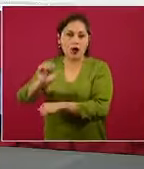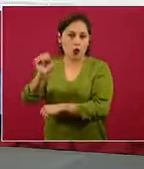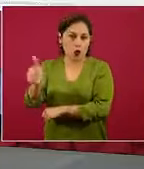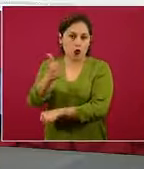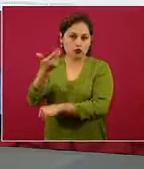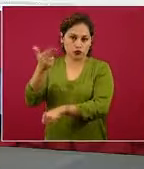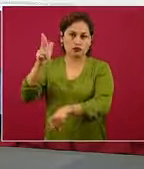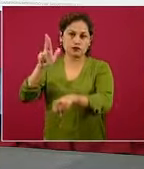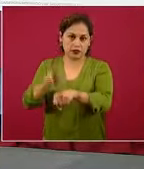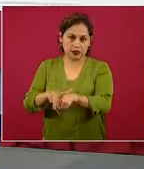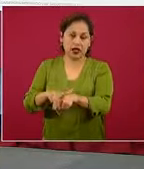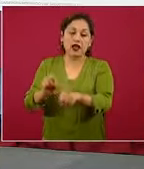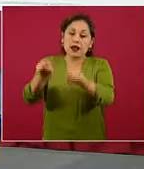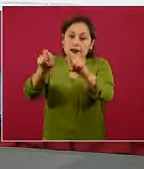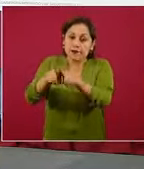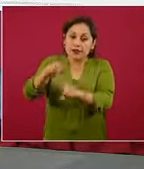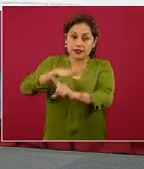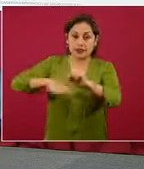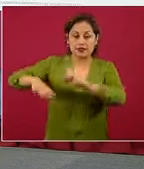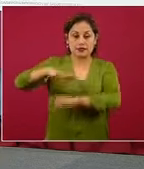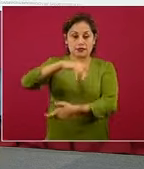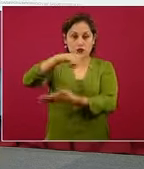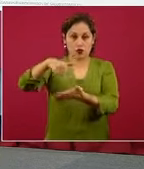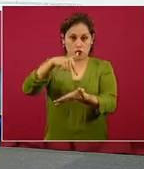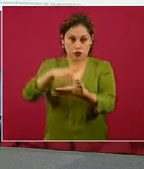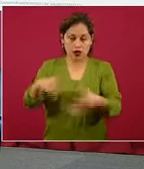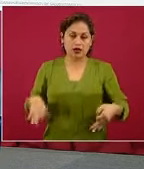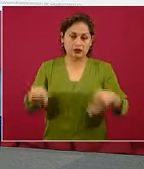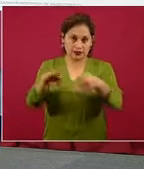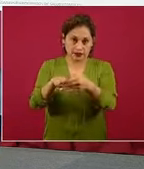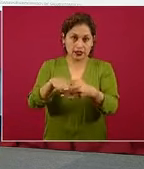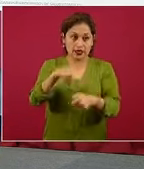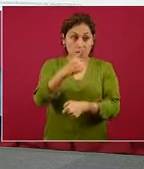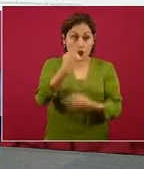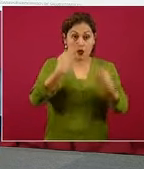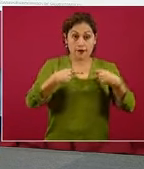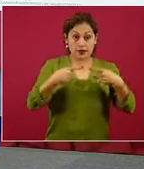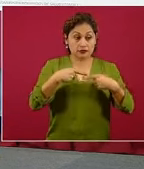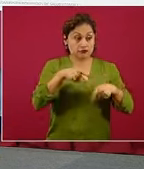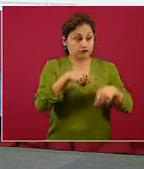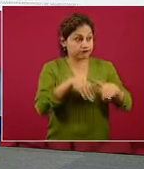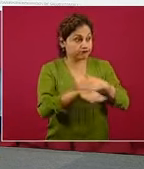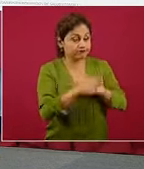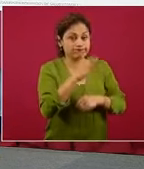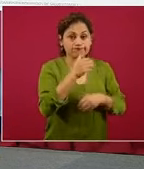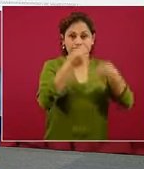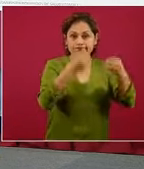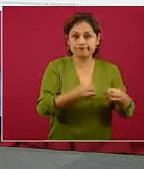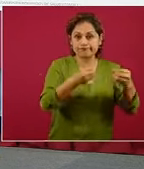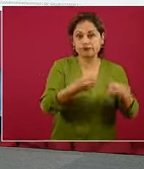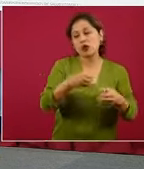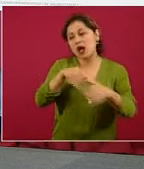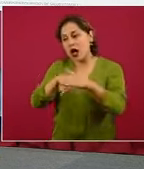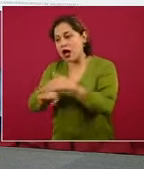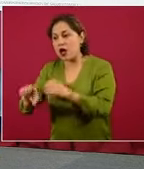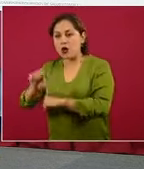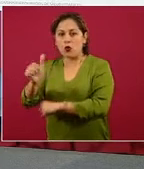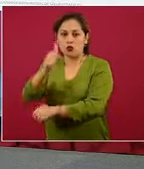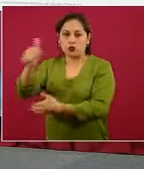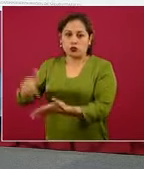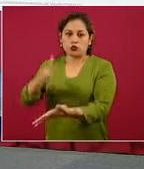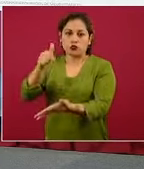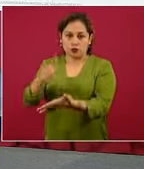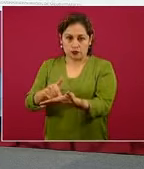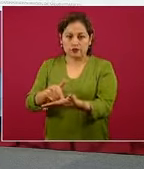encuentra la persona o el paciente que requiere de esas camas pueda ocuparla independientemente de su derecho a biencia. Y decíamos que el